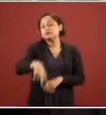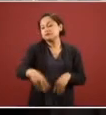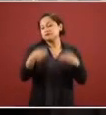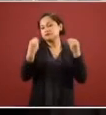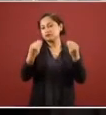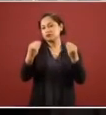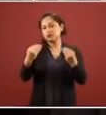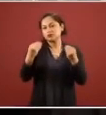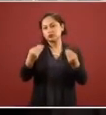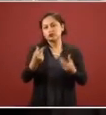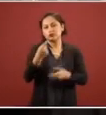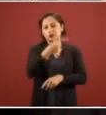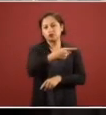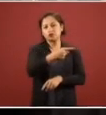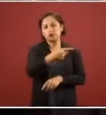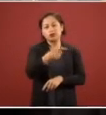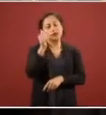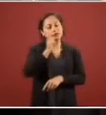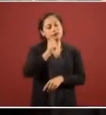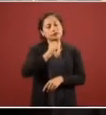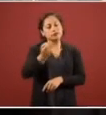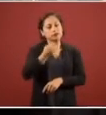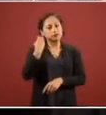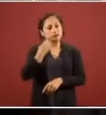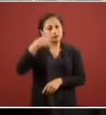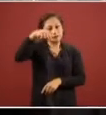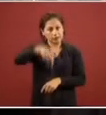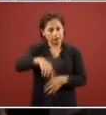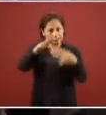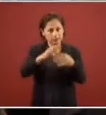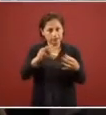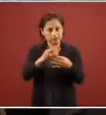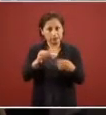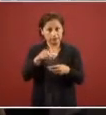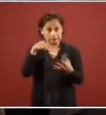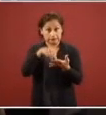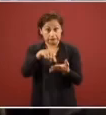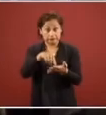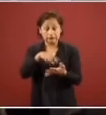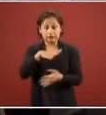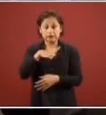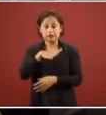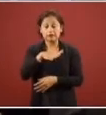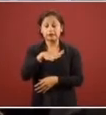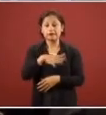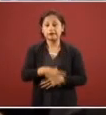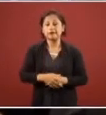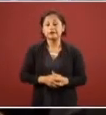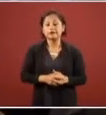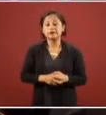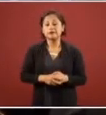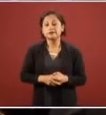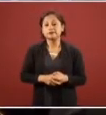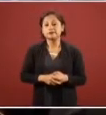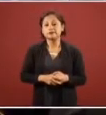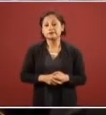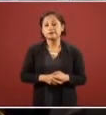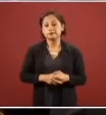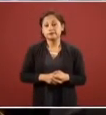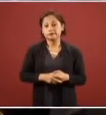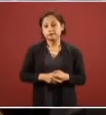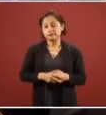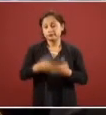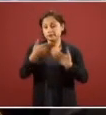y lo que usted ha planteado en estas mañaneras, en estas conferencias matutinas, que a pesar y sobre los